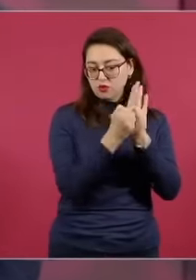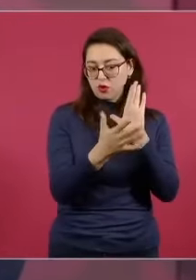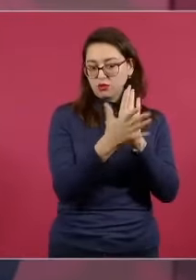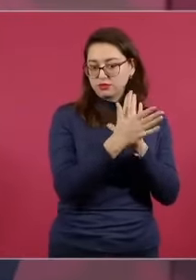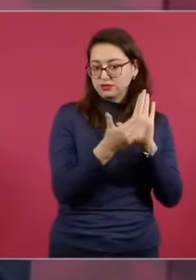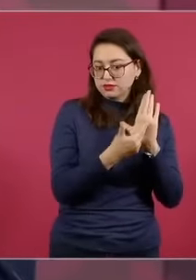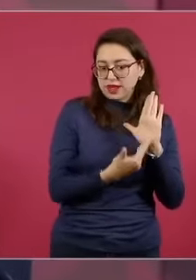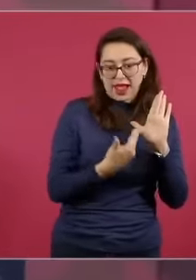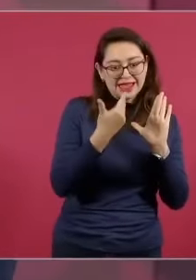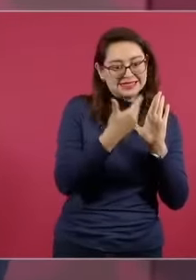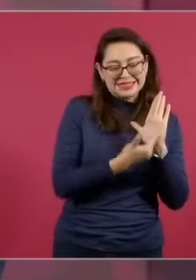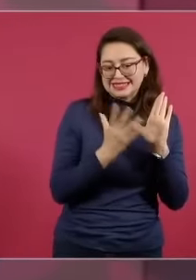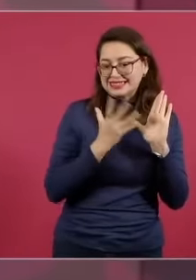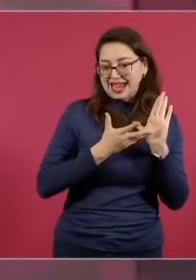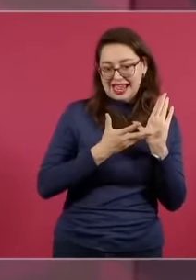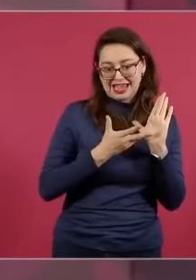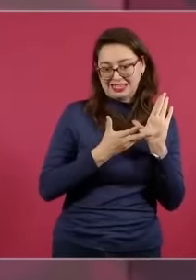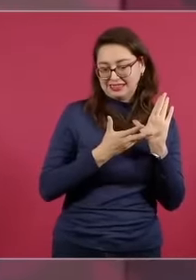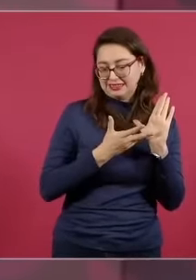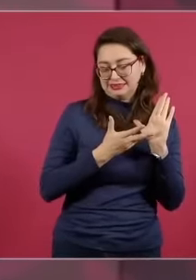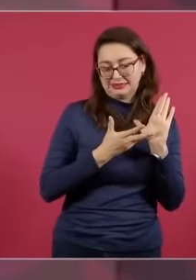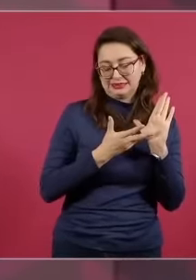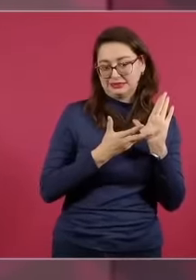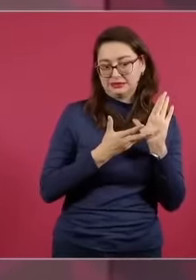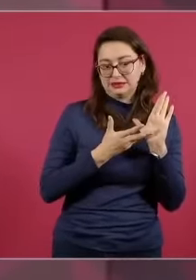en la Constitución está escrito